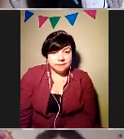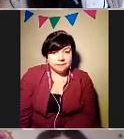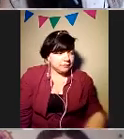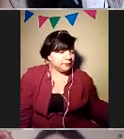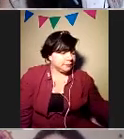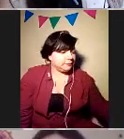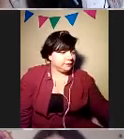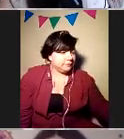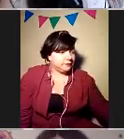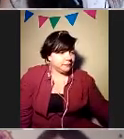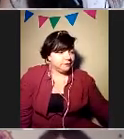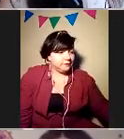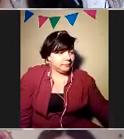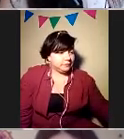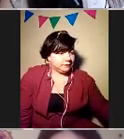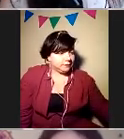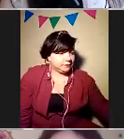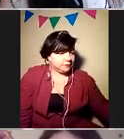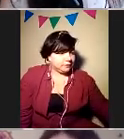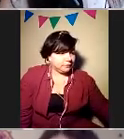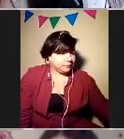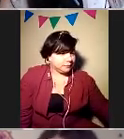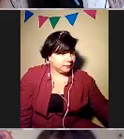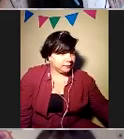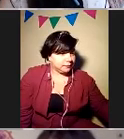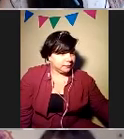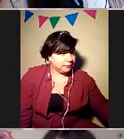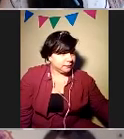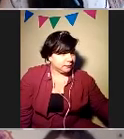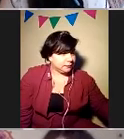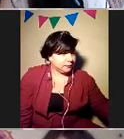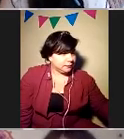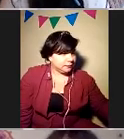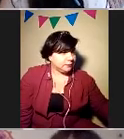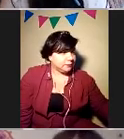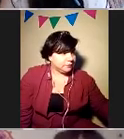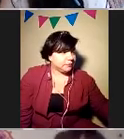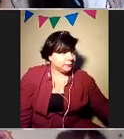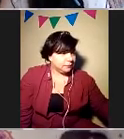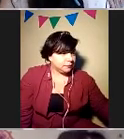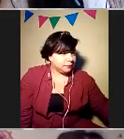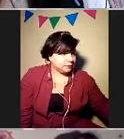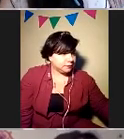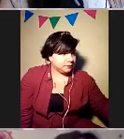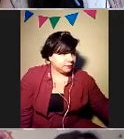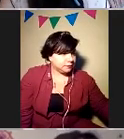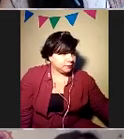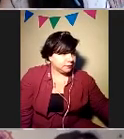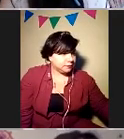Pero faltan estas empresas así para poder luchar contra esto de la contaminación.